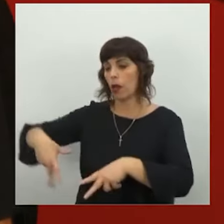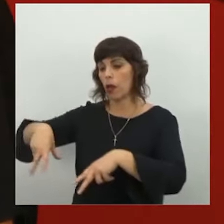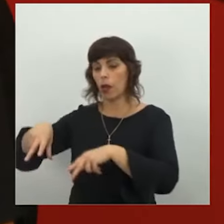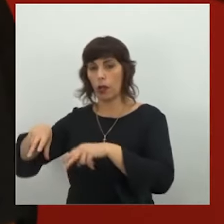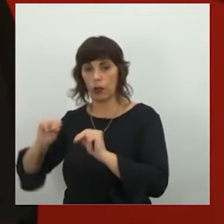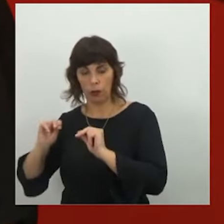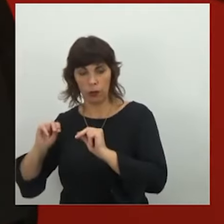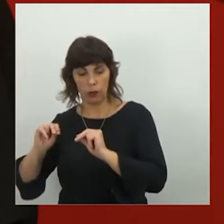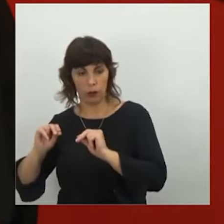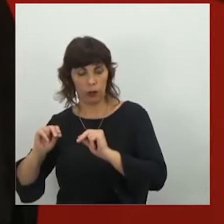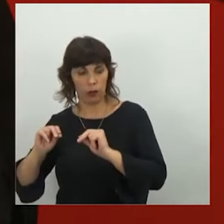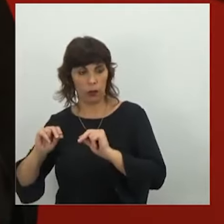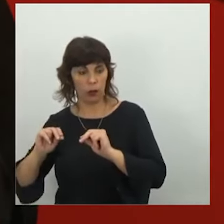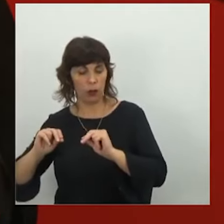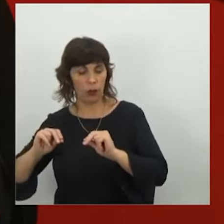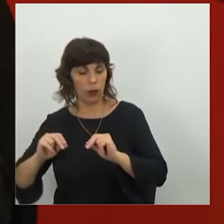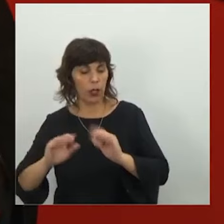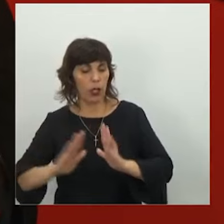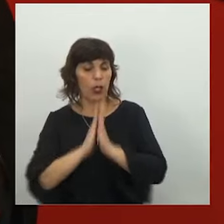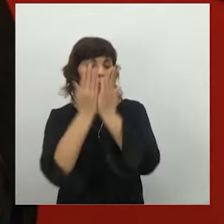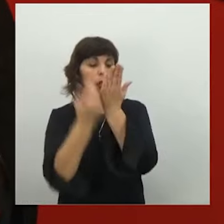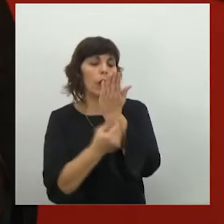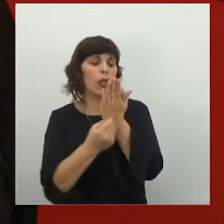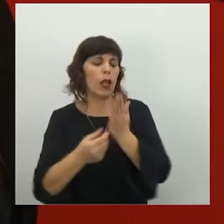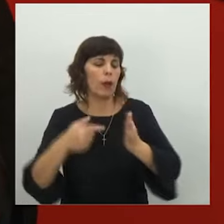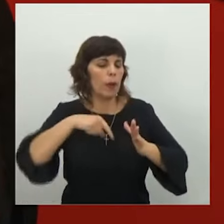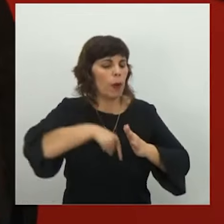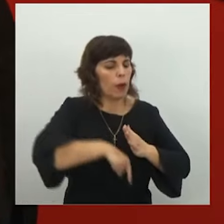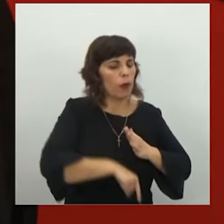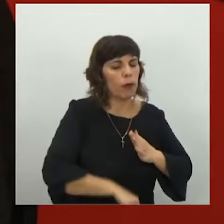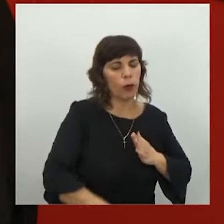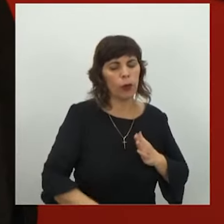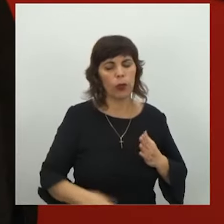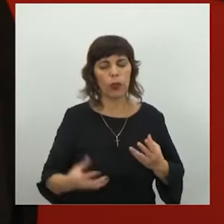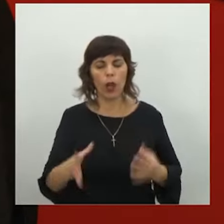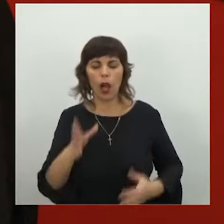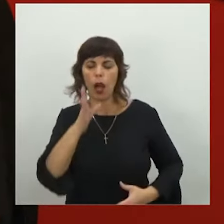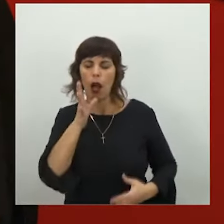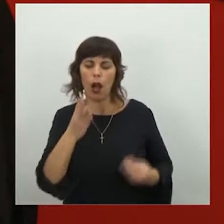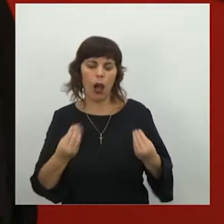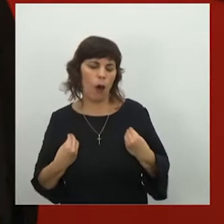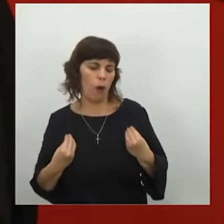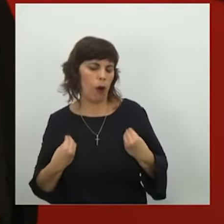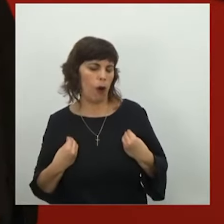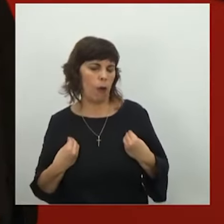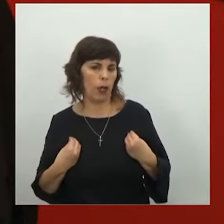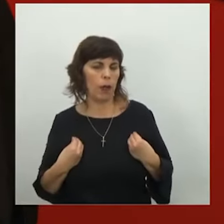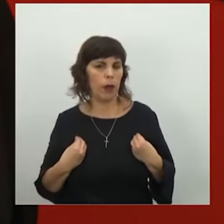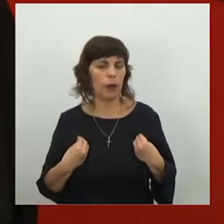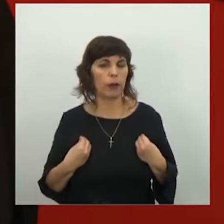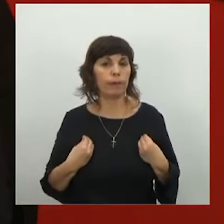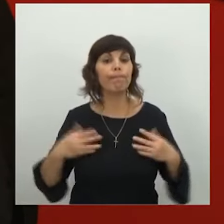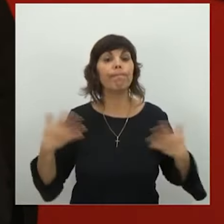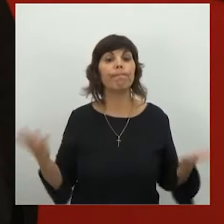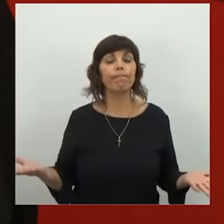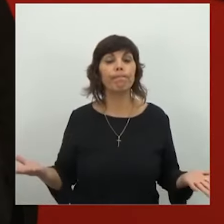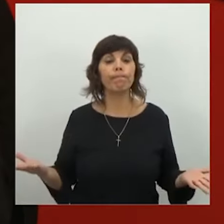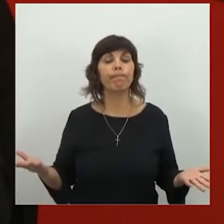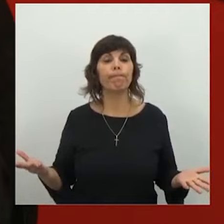lo profundo de la Biblia sale agua viva. ¿Y quién es el agua? Es el